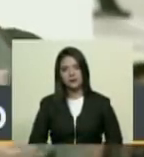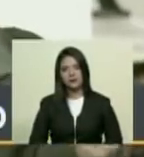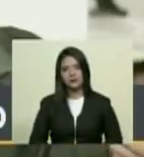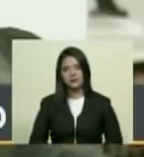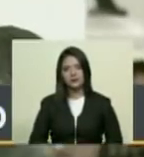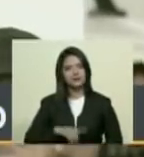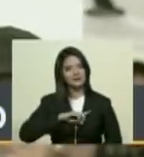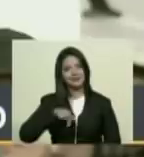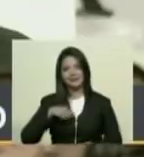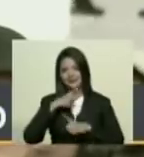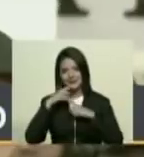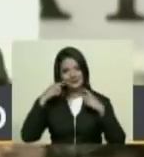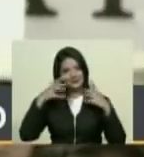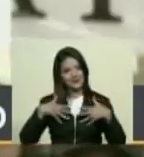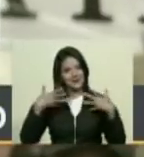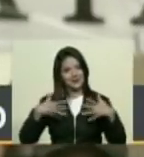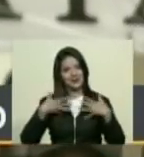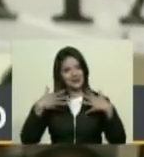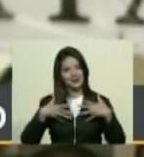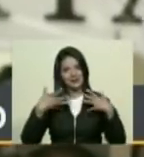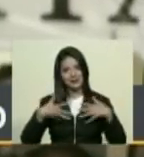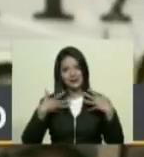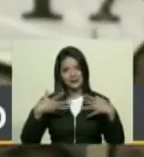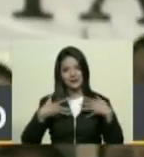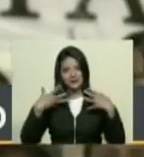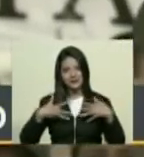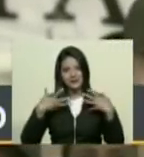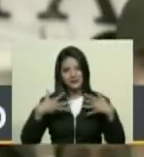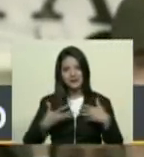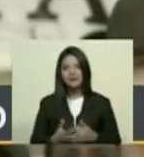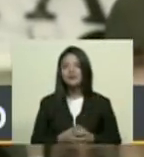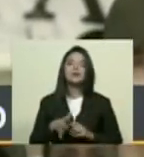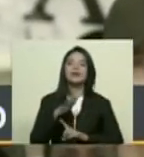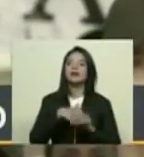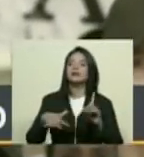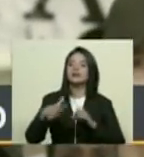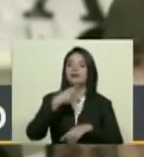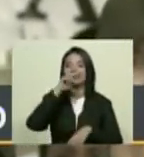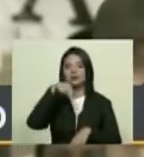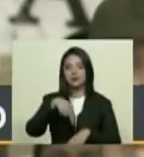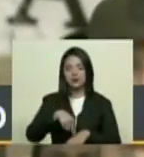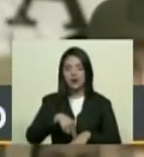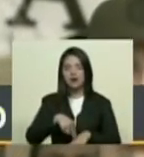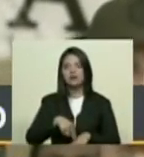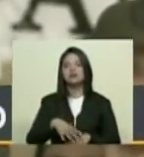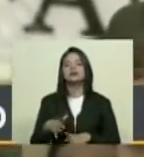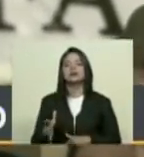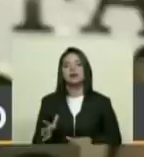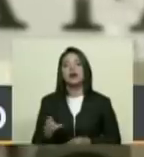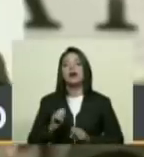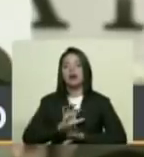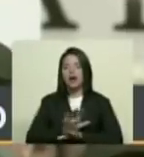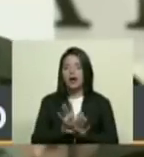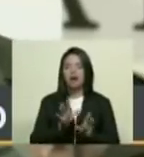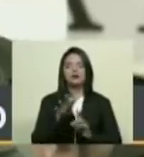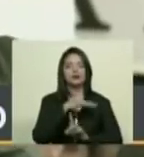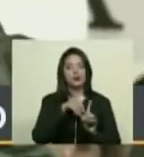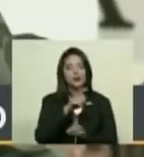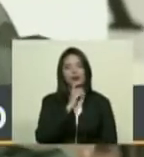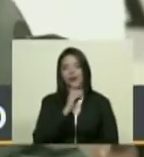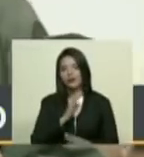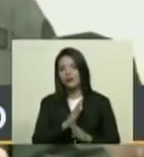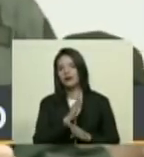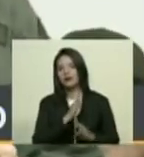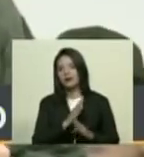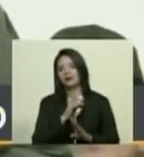estamos muy contentos del escenario nacional, salvando las dificultades